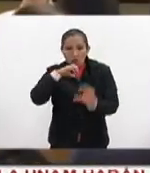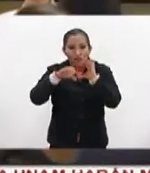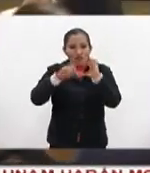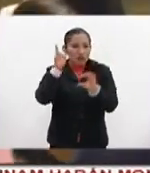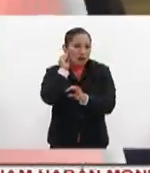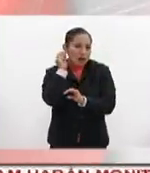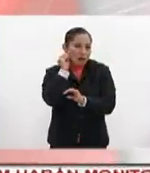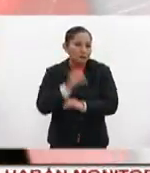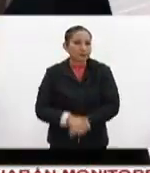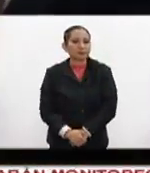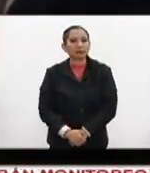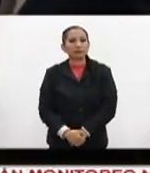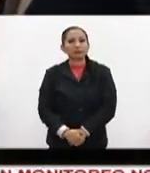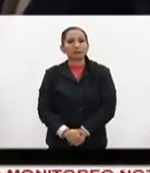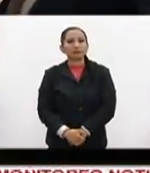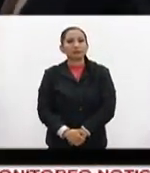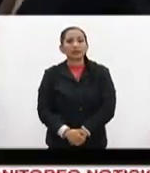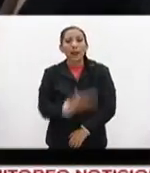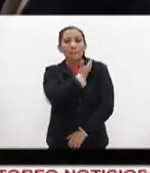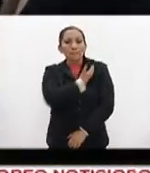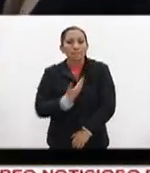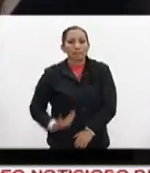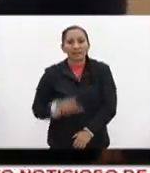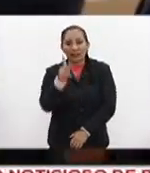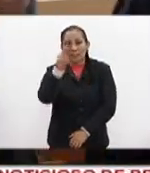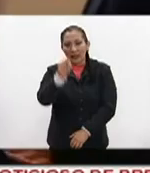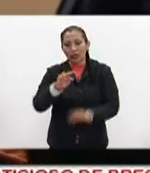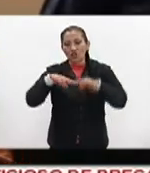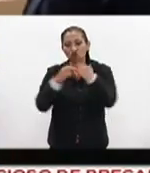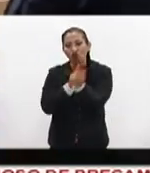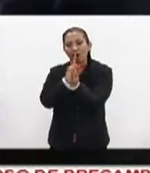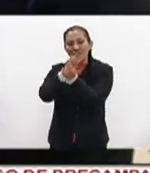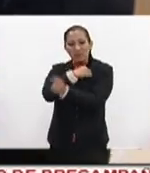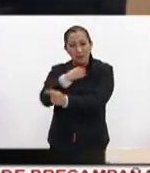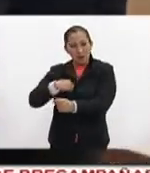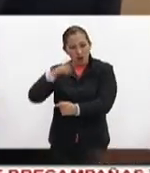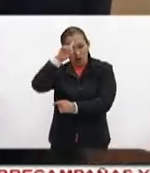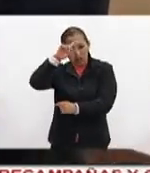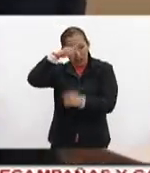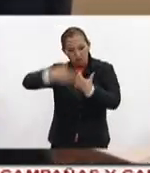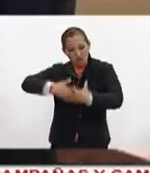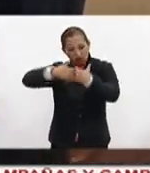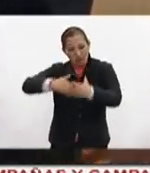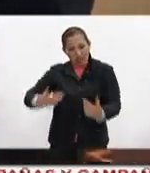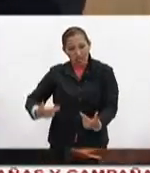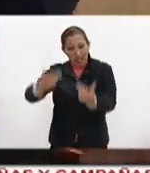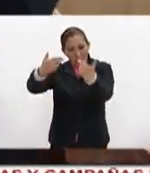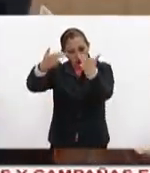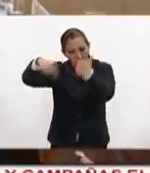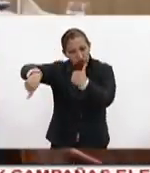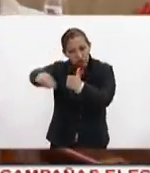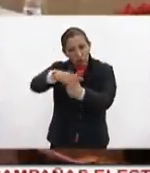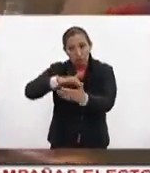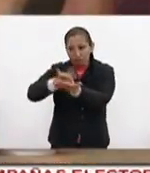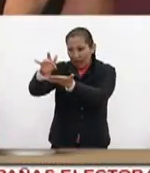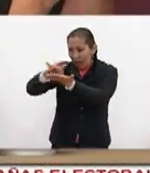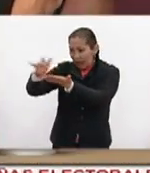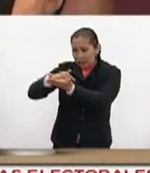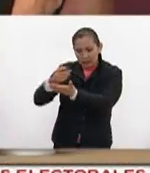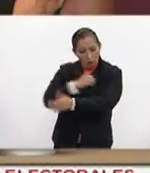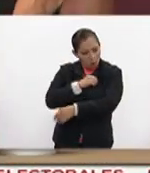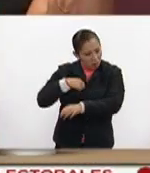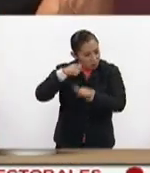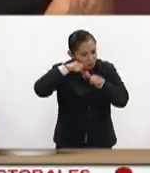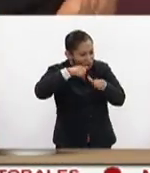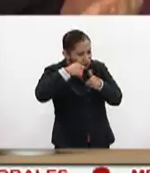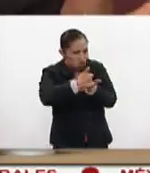comunicación. El presidente Enrique Peña Nieto se reunió con miembros del Consejo Mexicano de Negocios, a quien agradeció su compromiso